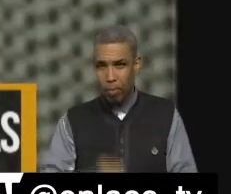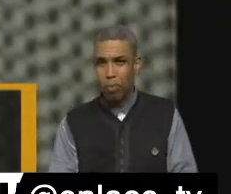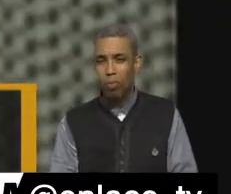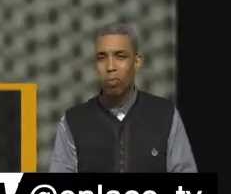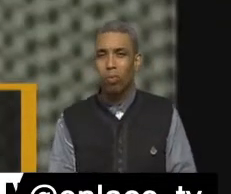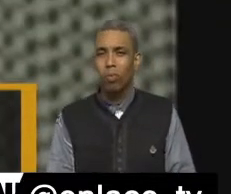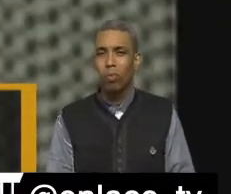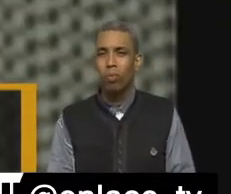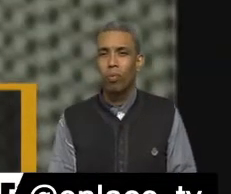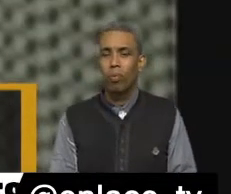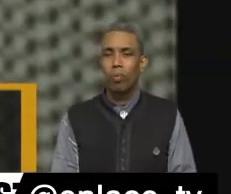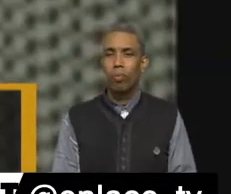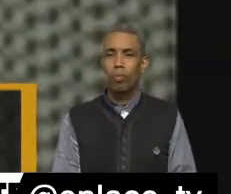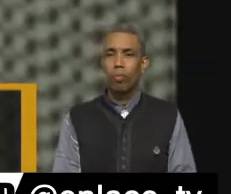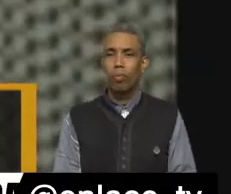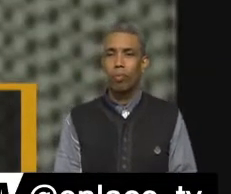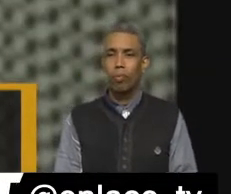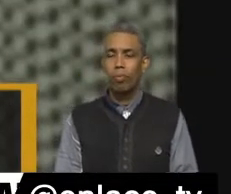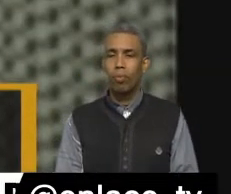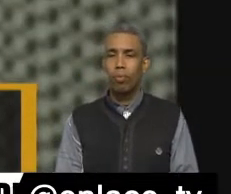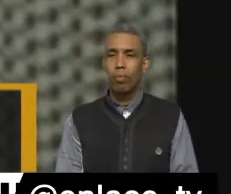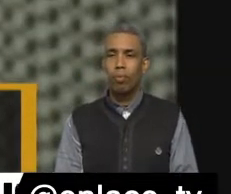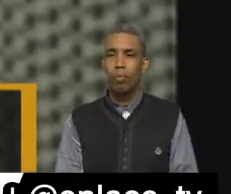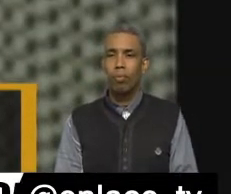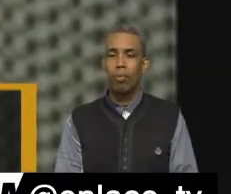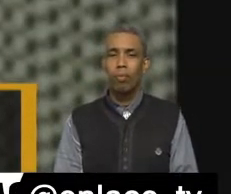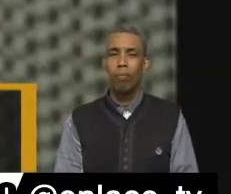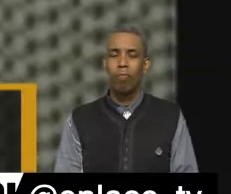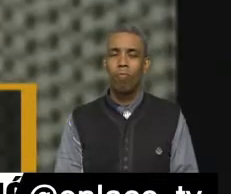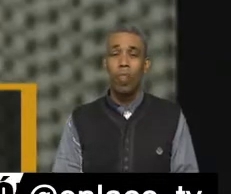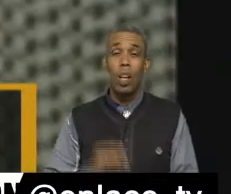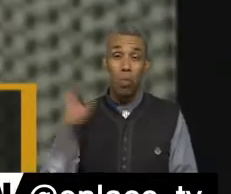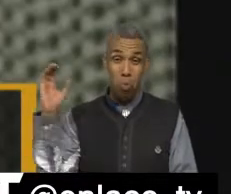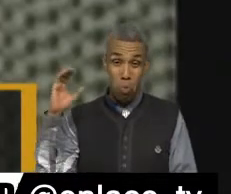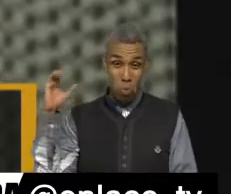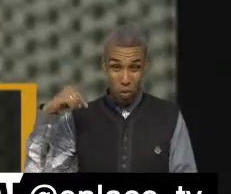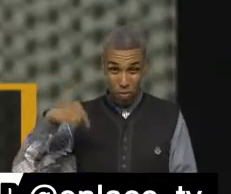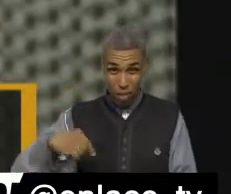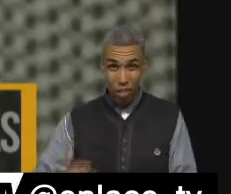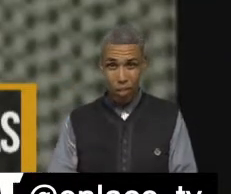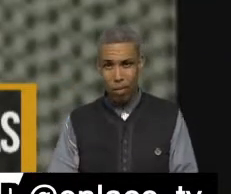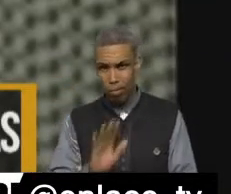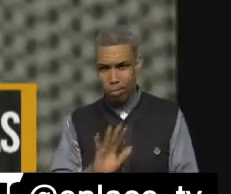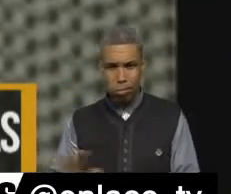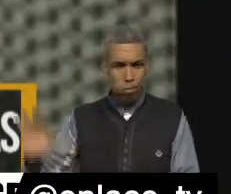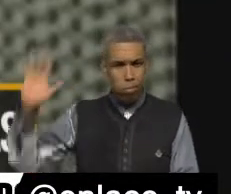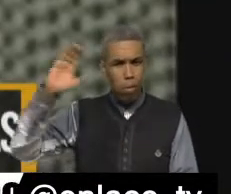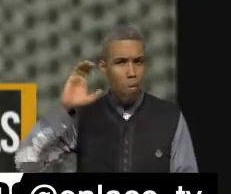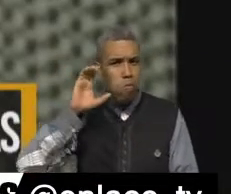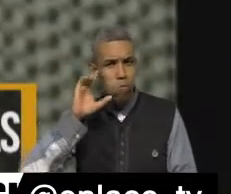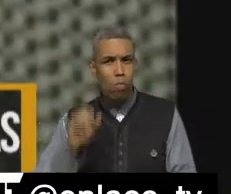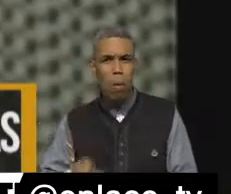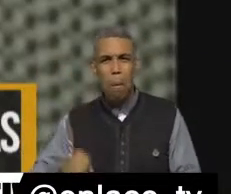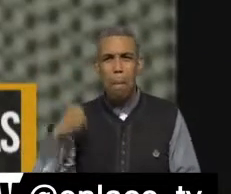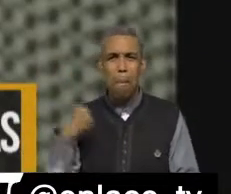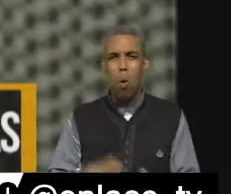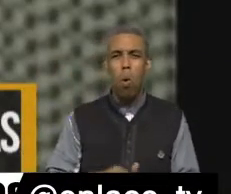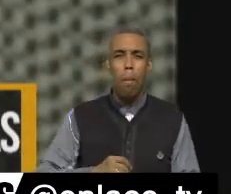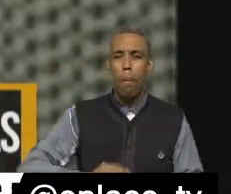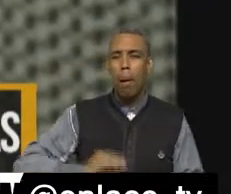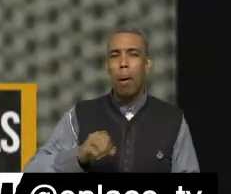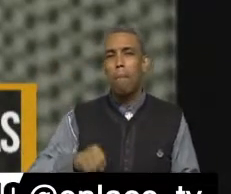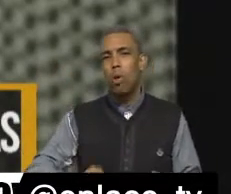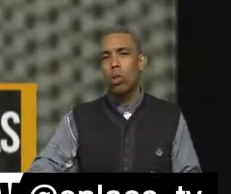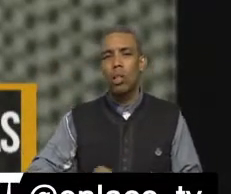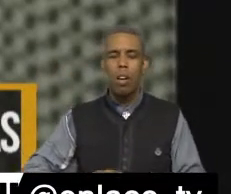nuestro país las cifras de accidentes de tránsito en un alto porcentaje involucran siempre a un motociclista y